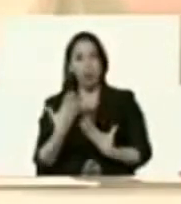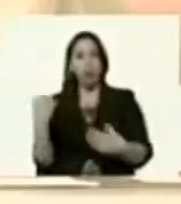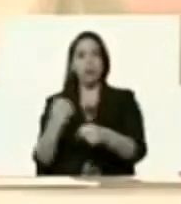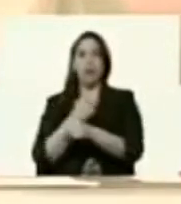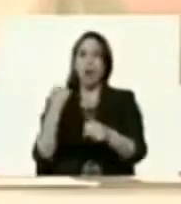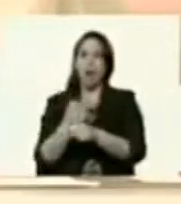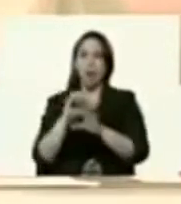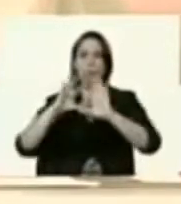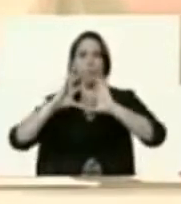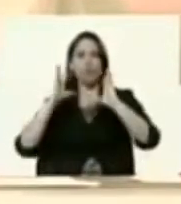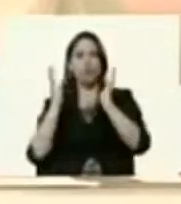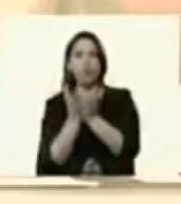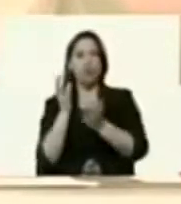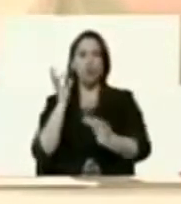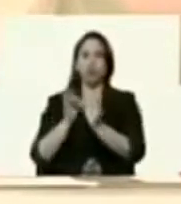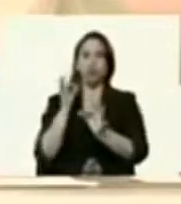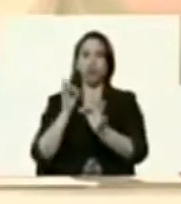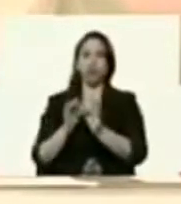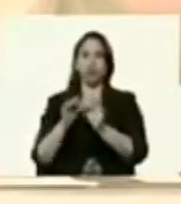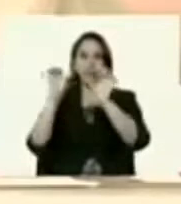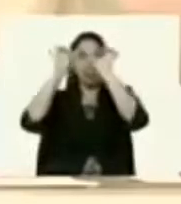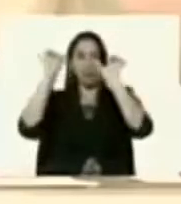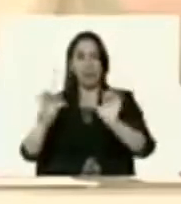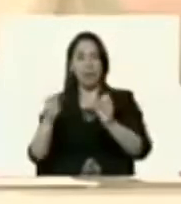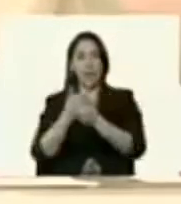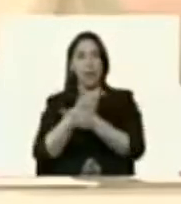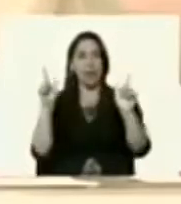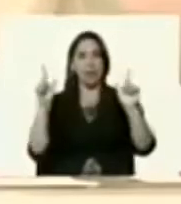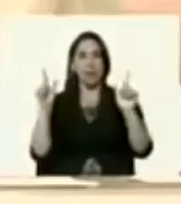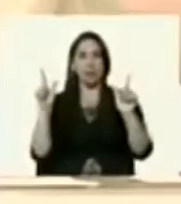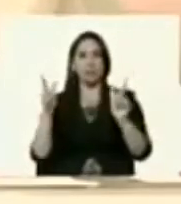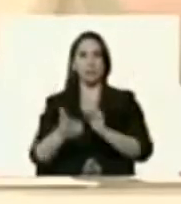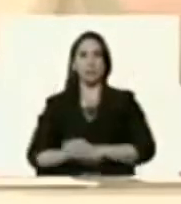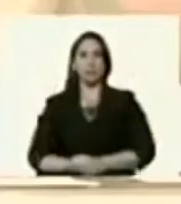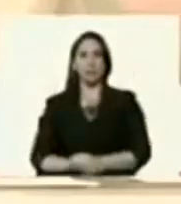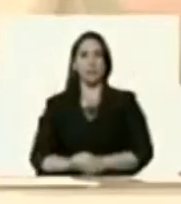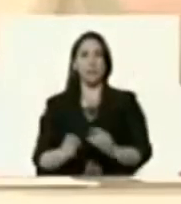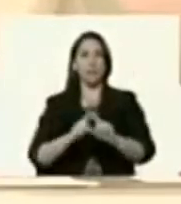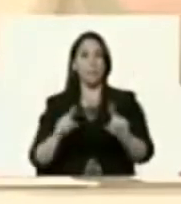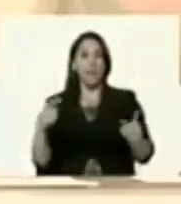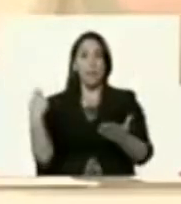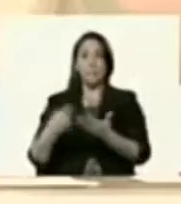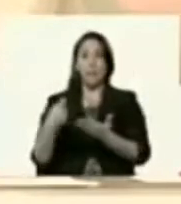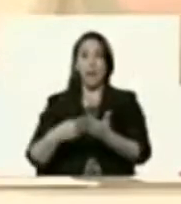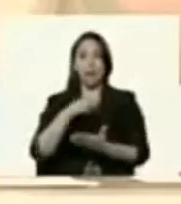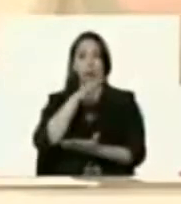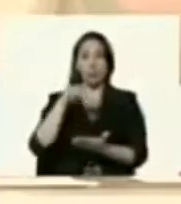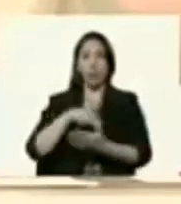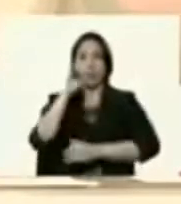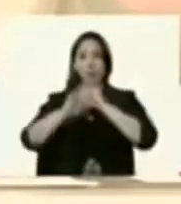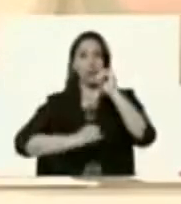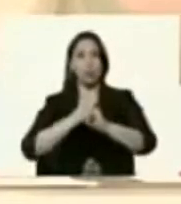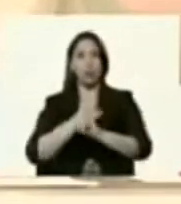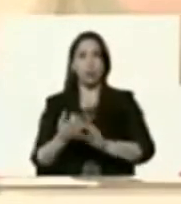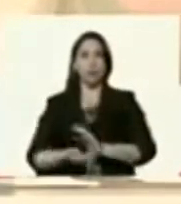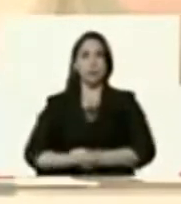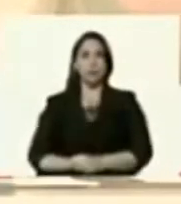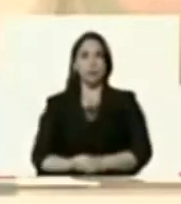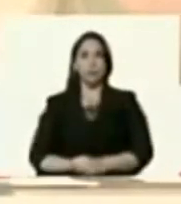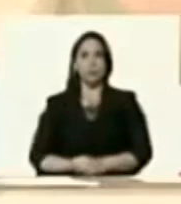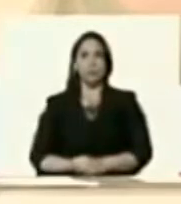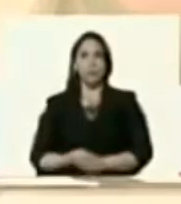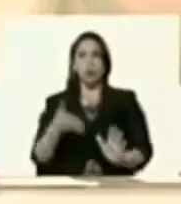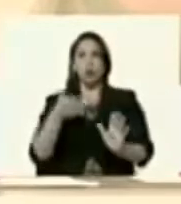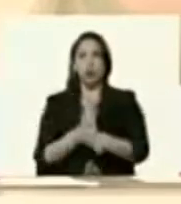criptomonedas como sistema libre para los pagos nacionales e internacionales. Y sobre